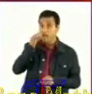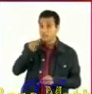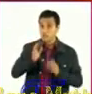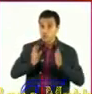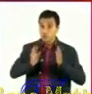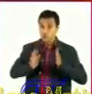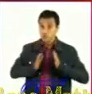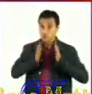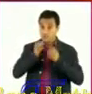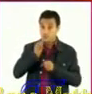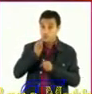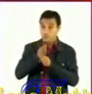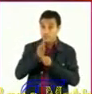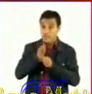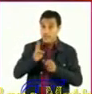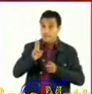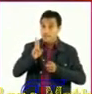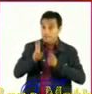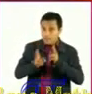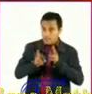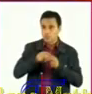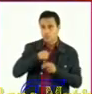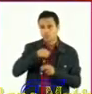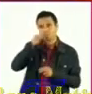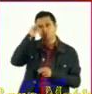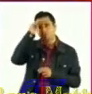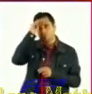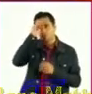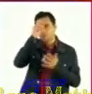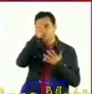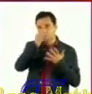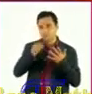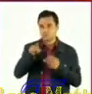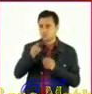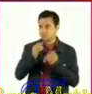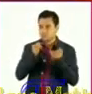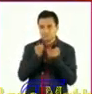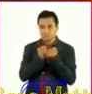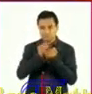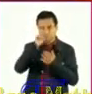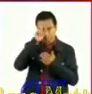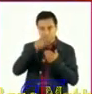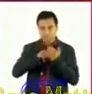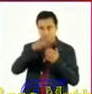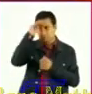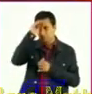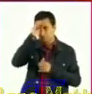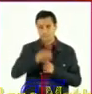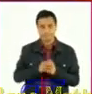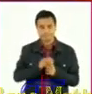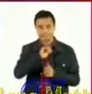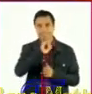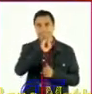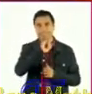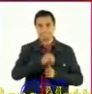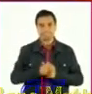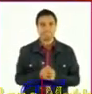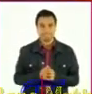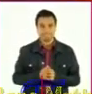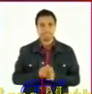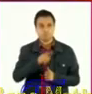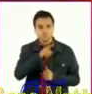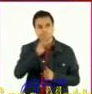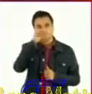hemos estado hablando, las he ido pensando y segurito tú también. Lo sabía, por eso te he visto